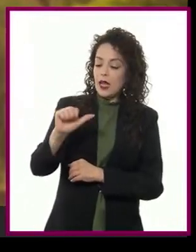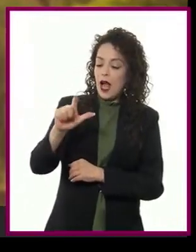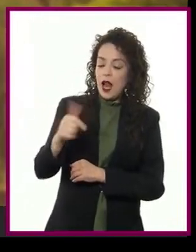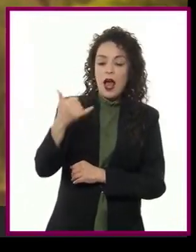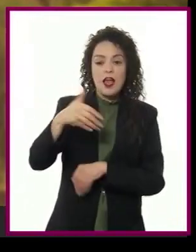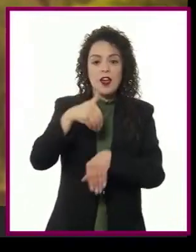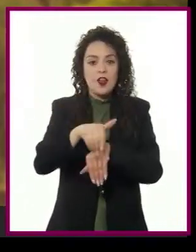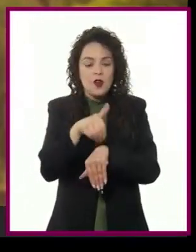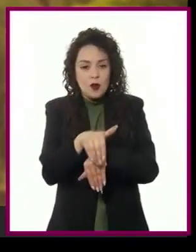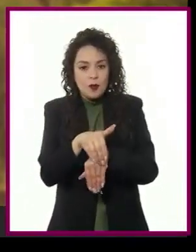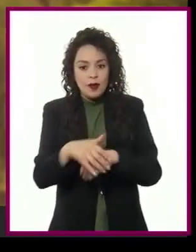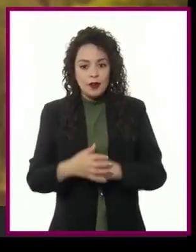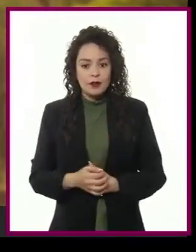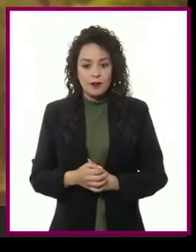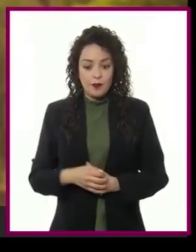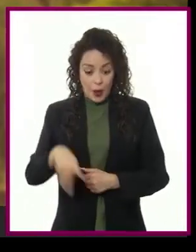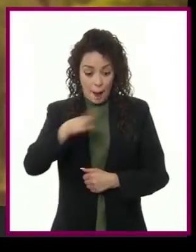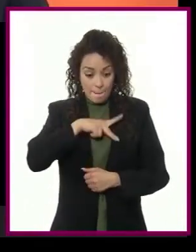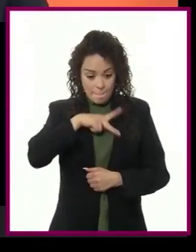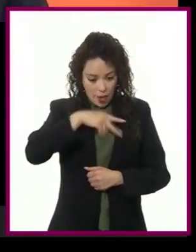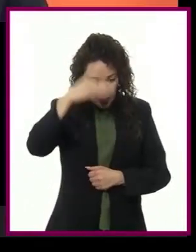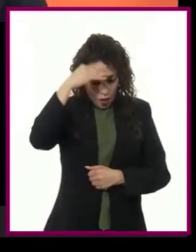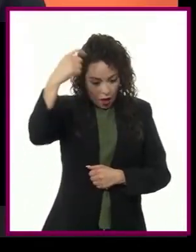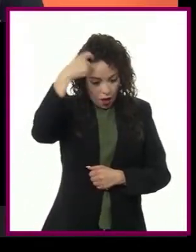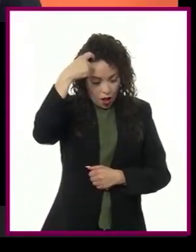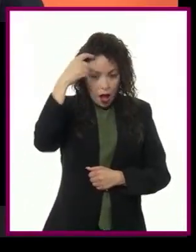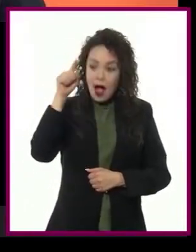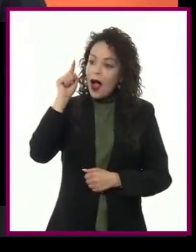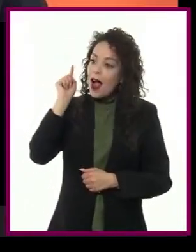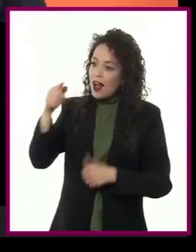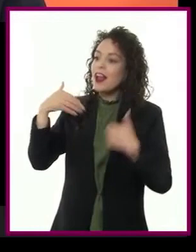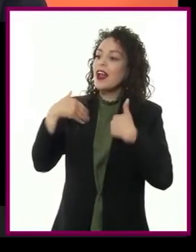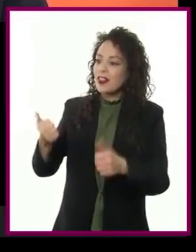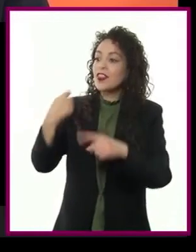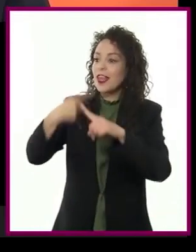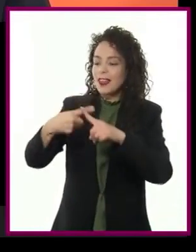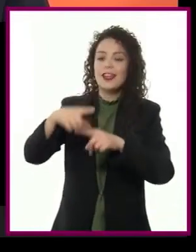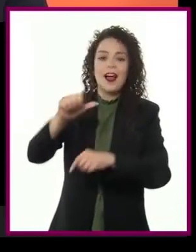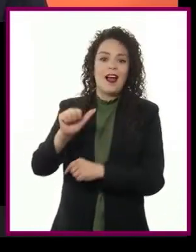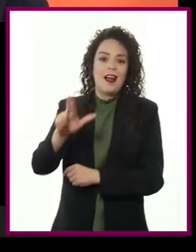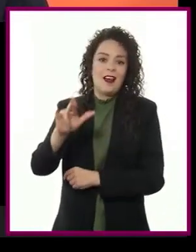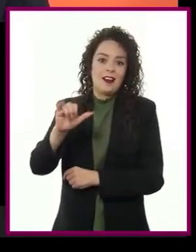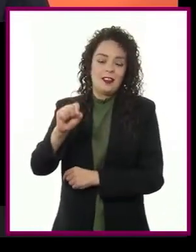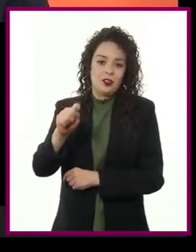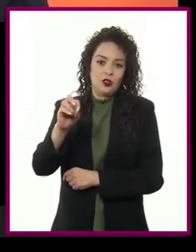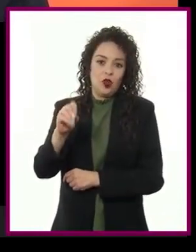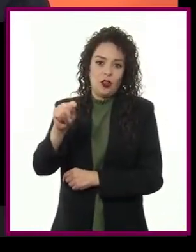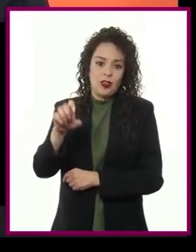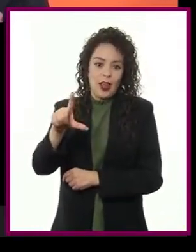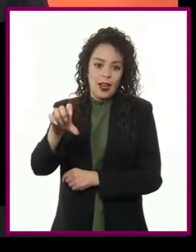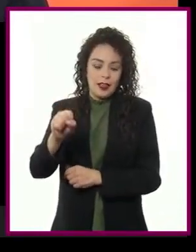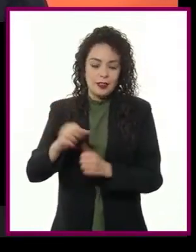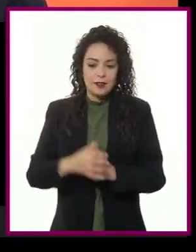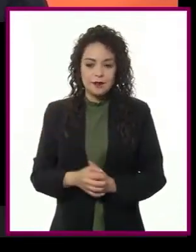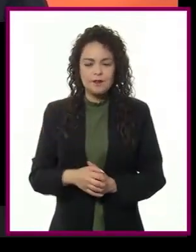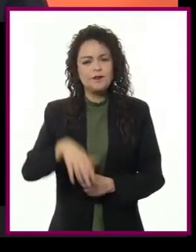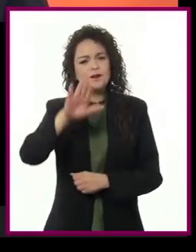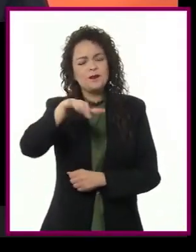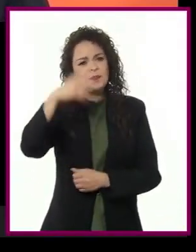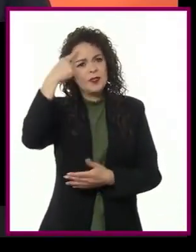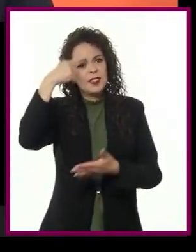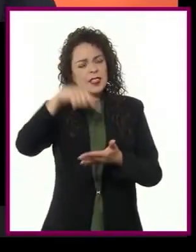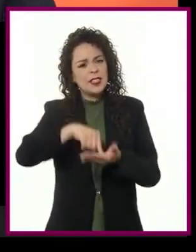Aristóteles comprendió mi pensamiento. Maestro Pitágoras, se creía que no existe